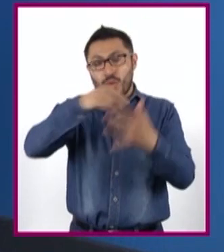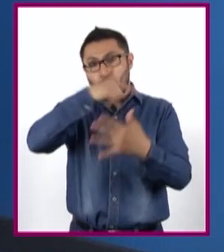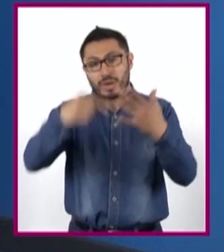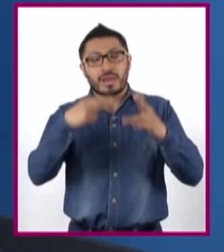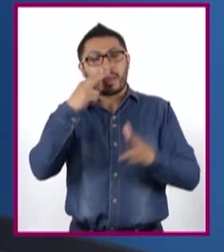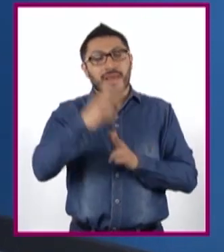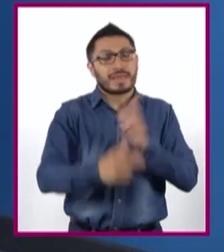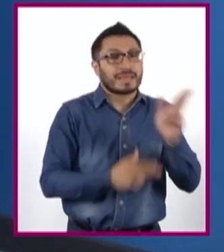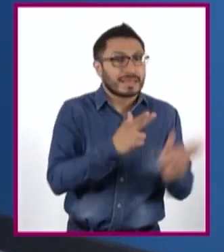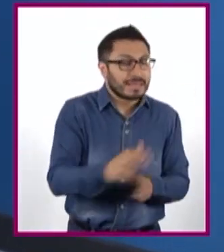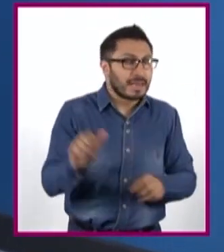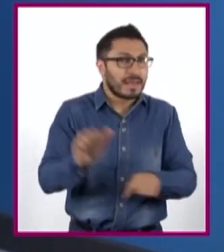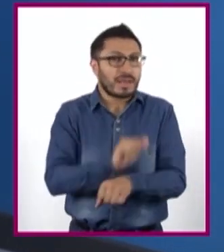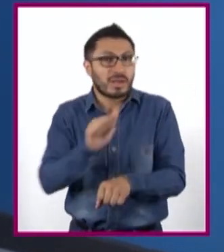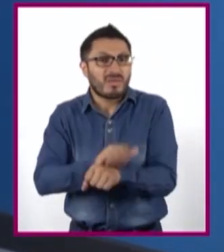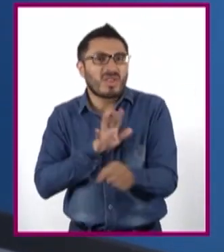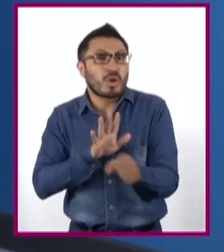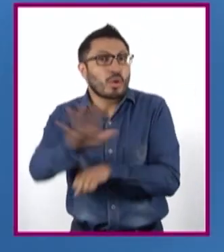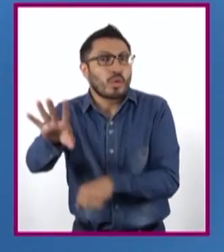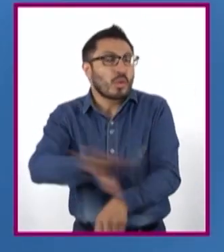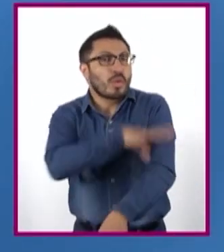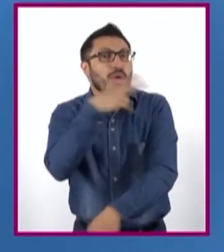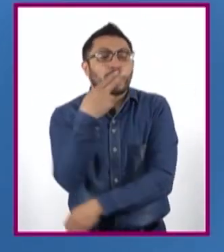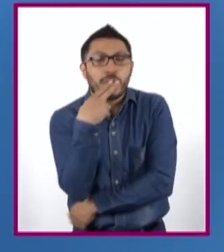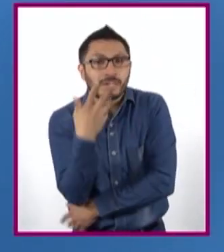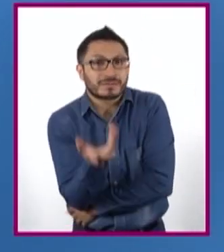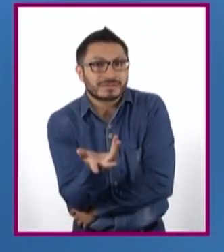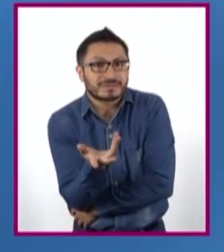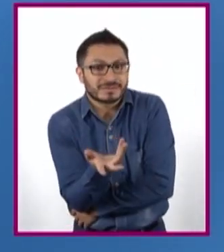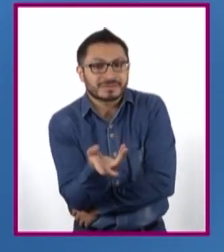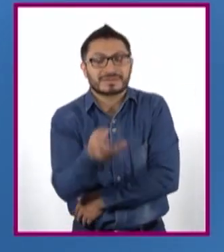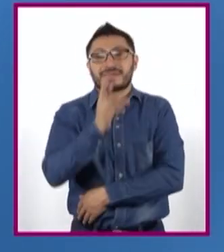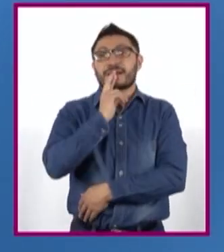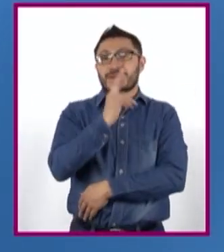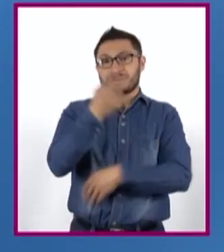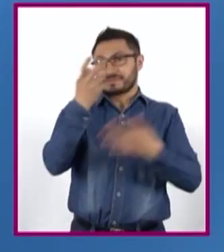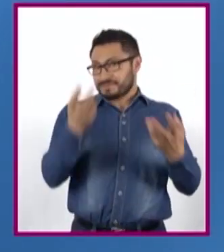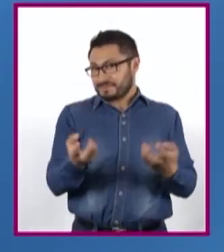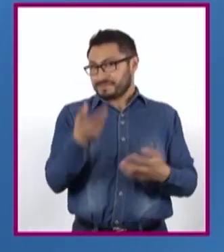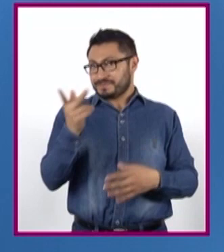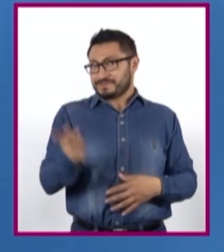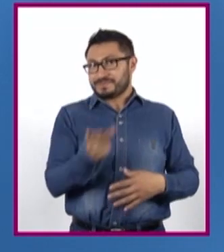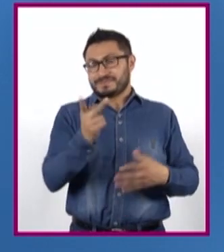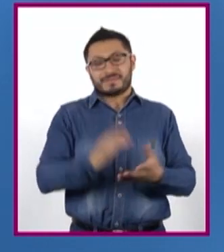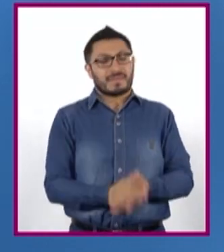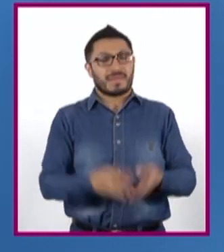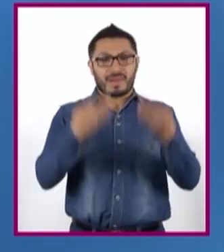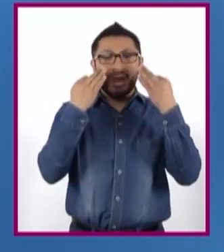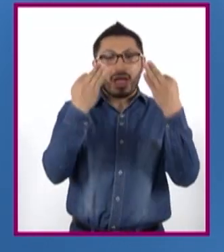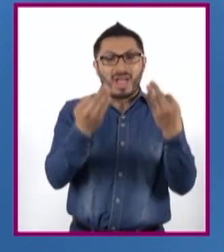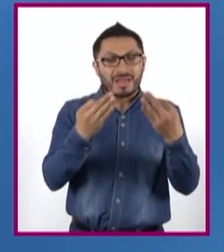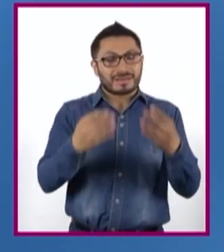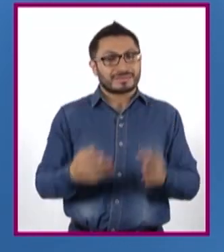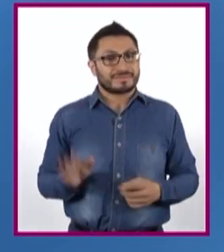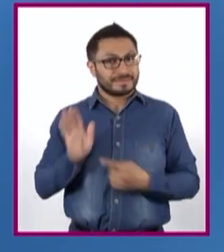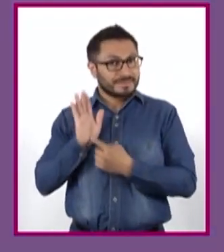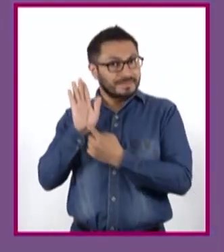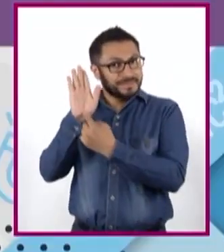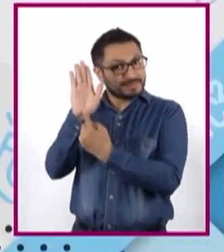el automóvil, ¿qué tipo de energía usan? Para responder a tu pregunta, observemos el siguiente